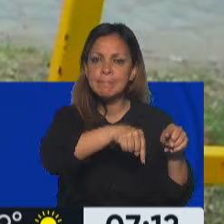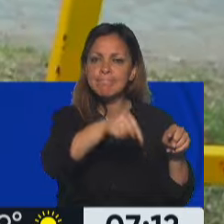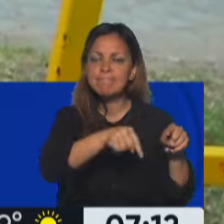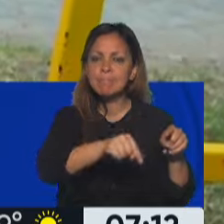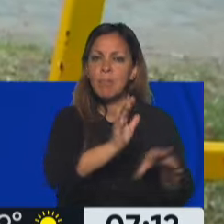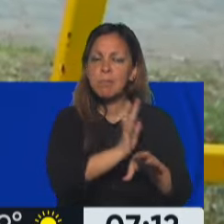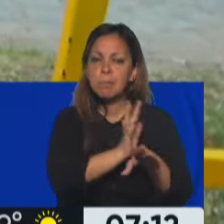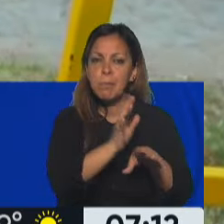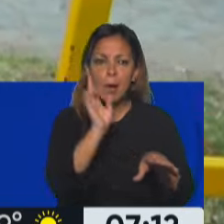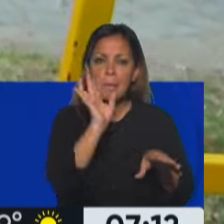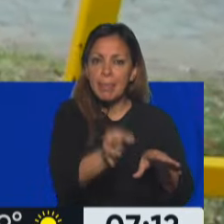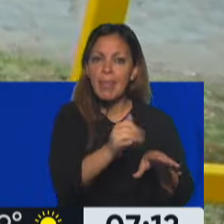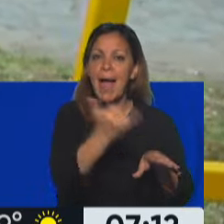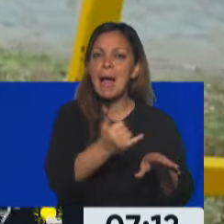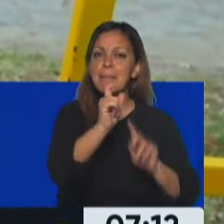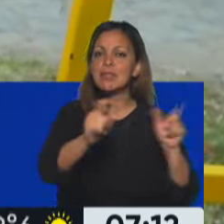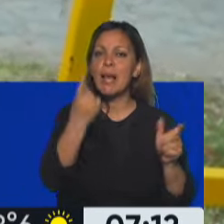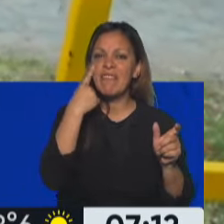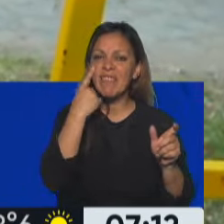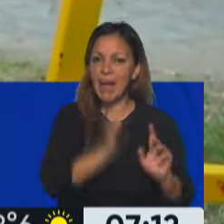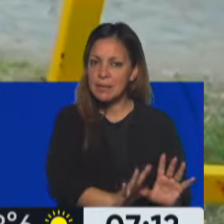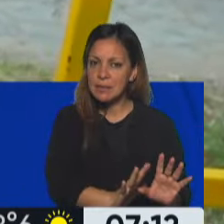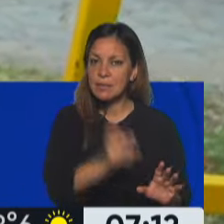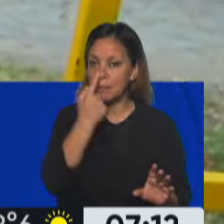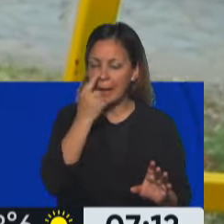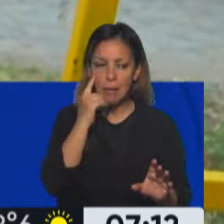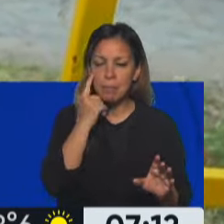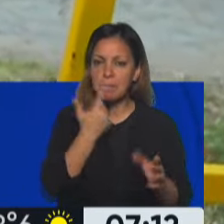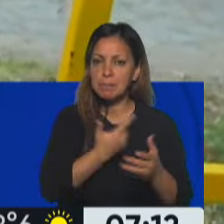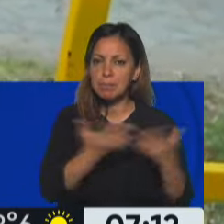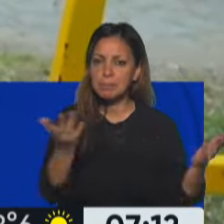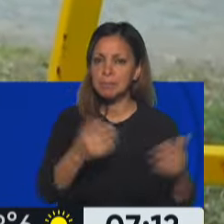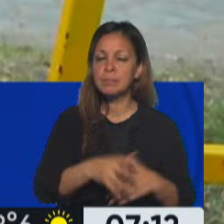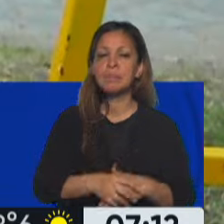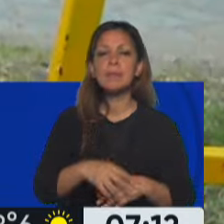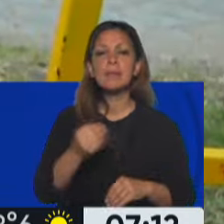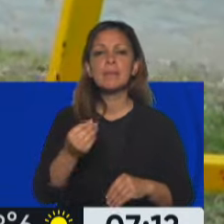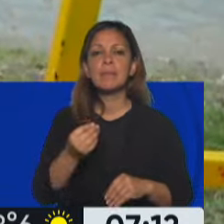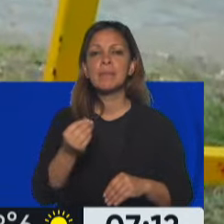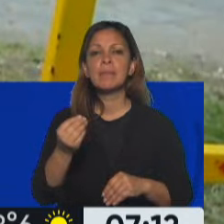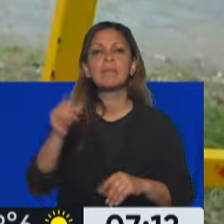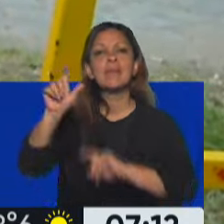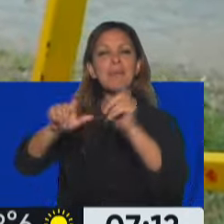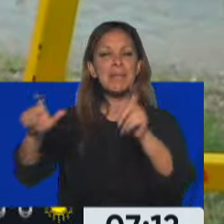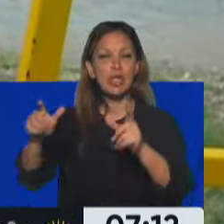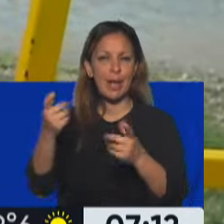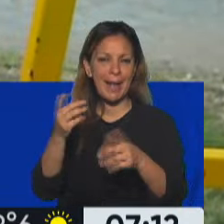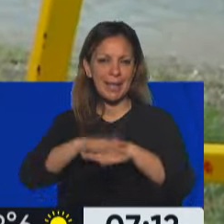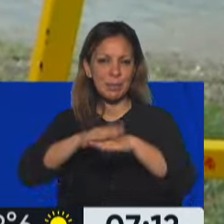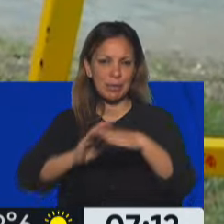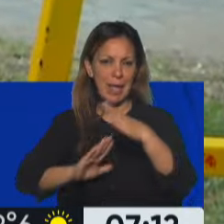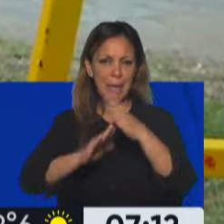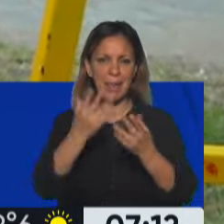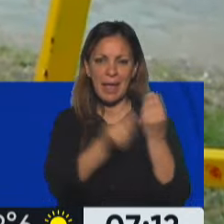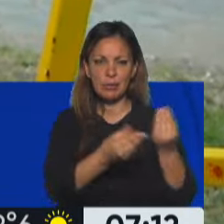gente con vida atrapada en los escombros. Hay ciertas, lo explican los rescatistas, que hay algo que se produce